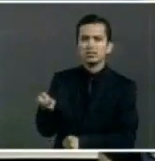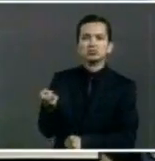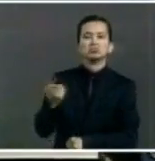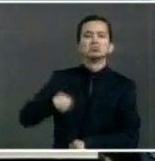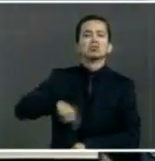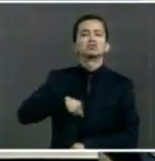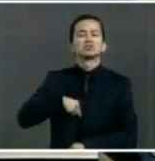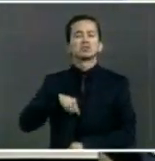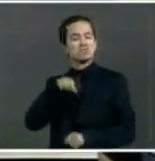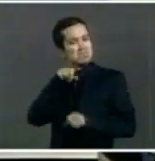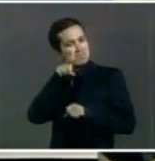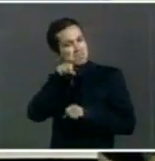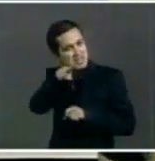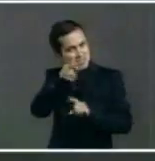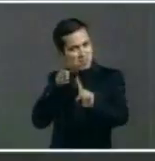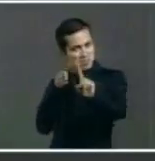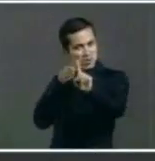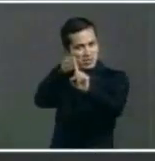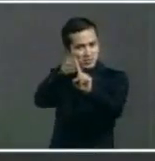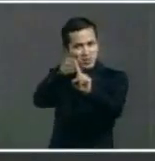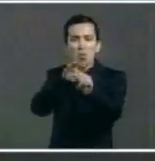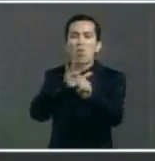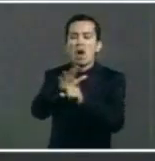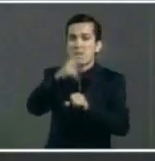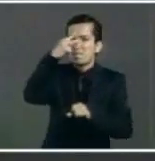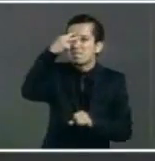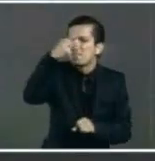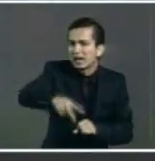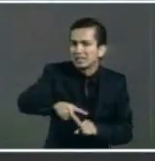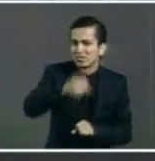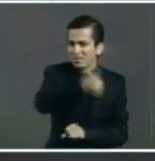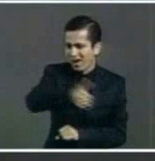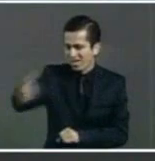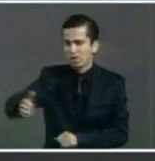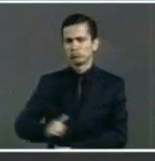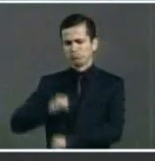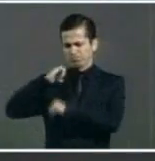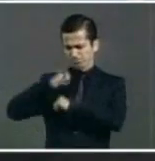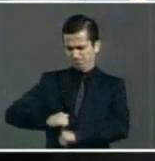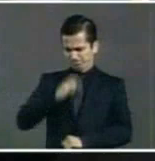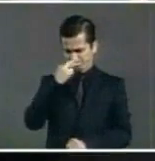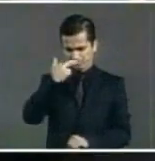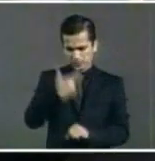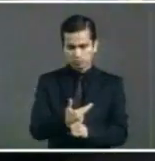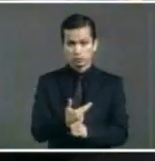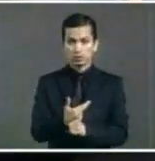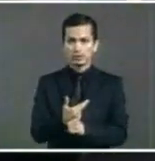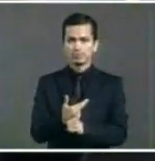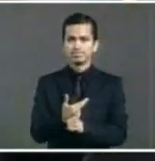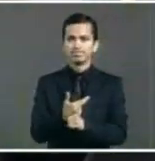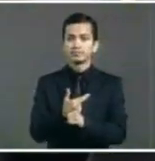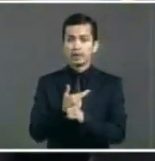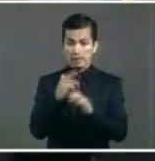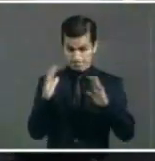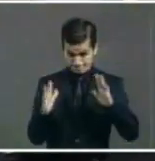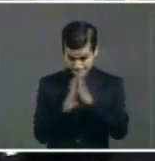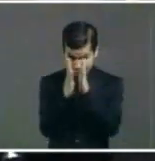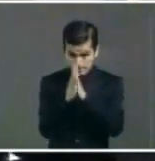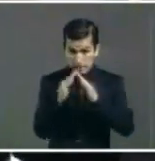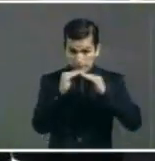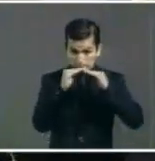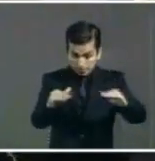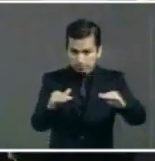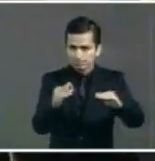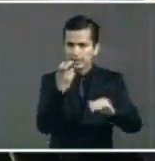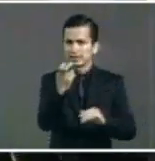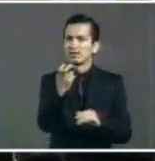es México, y cada quien asume su responsabilidad. Pero la democracia es una obra inconclusa, un